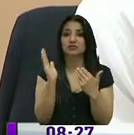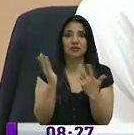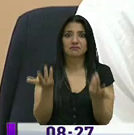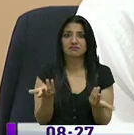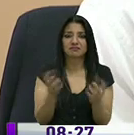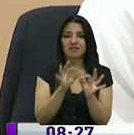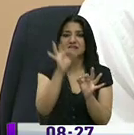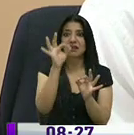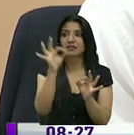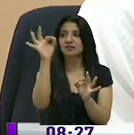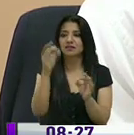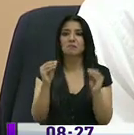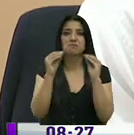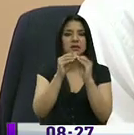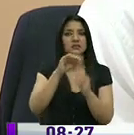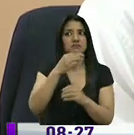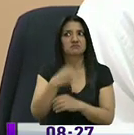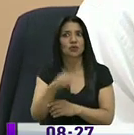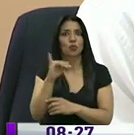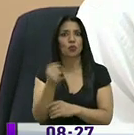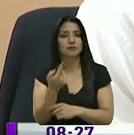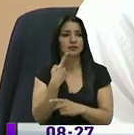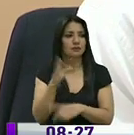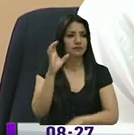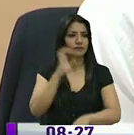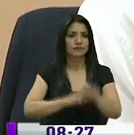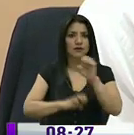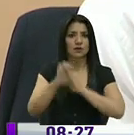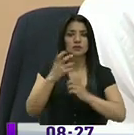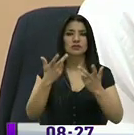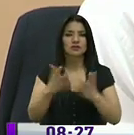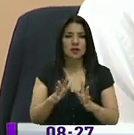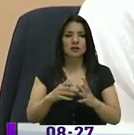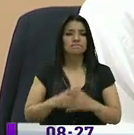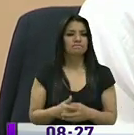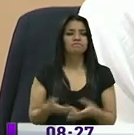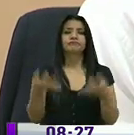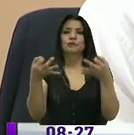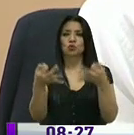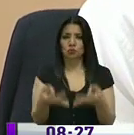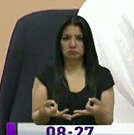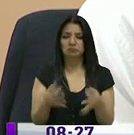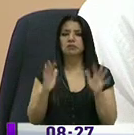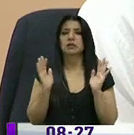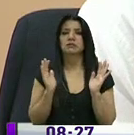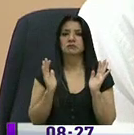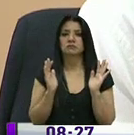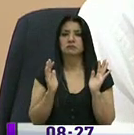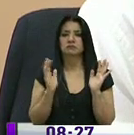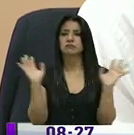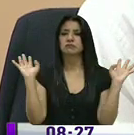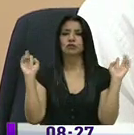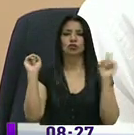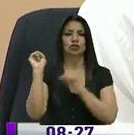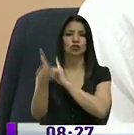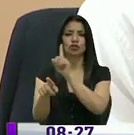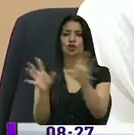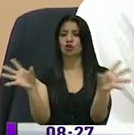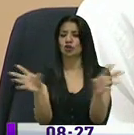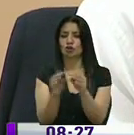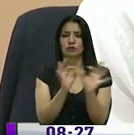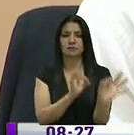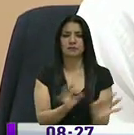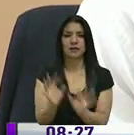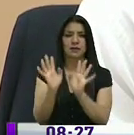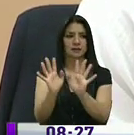igual en si hace una evaluación hemos cumplido con los con las frecuencias y conoce ingenieros que están establecidos